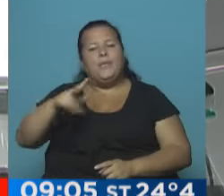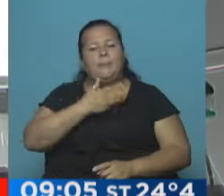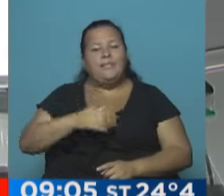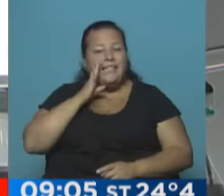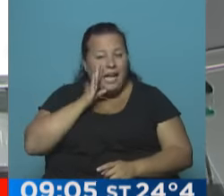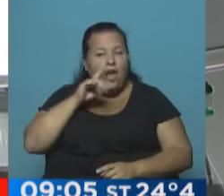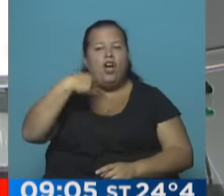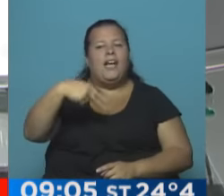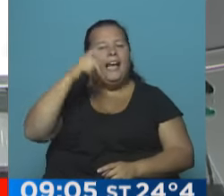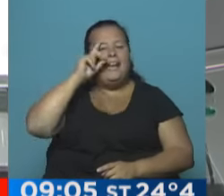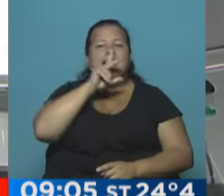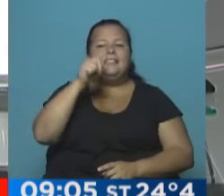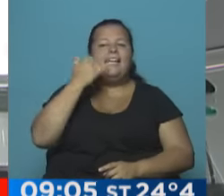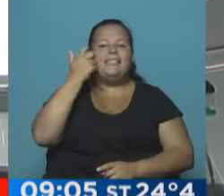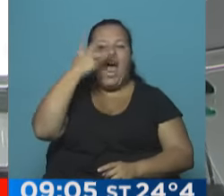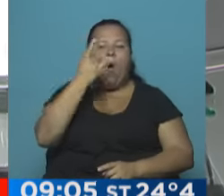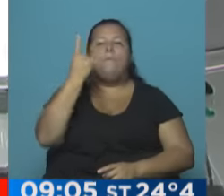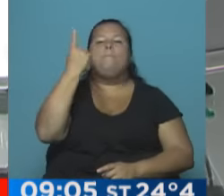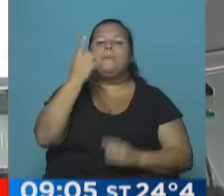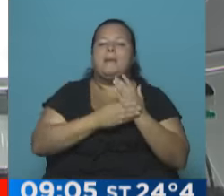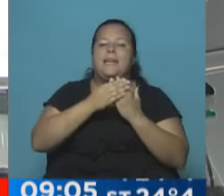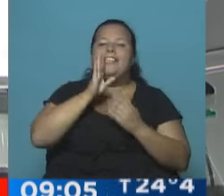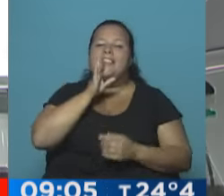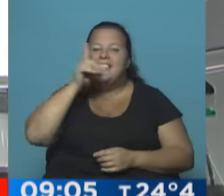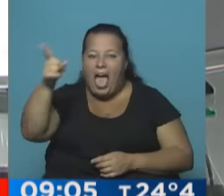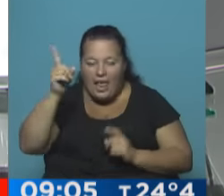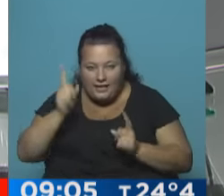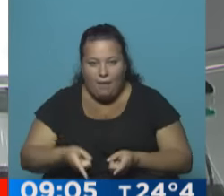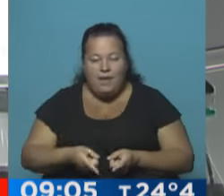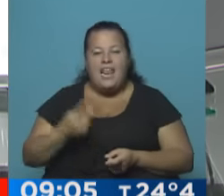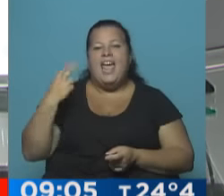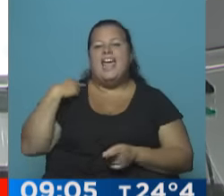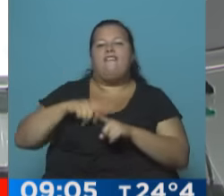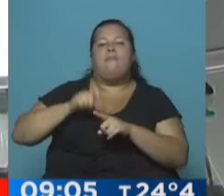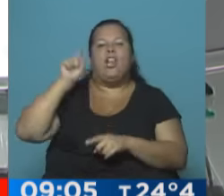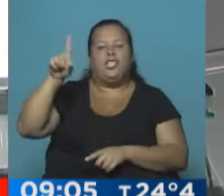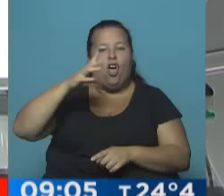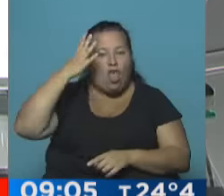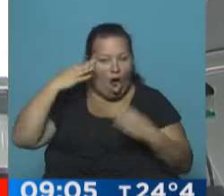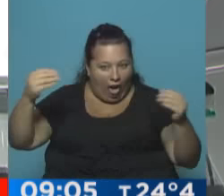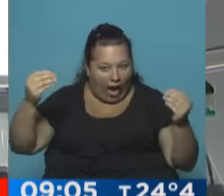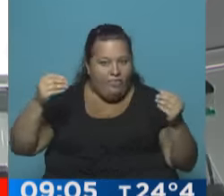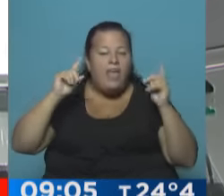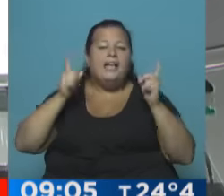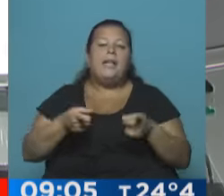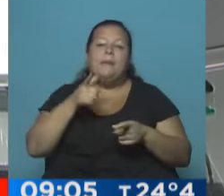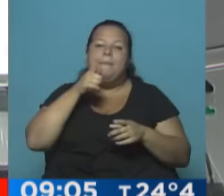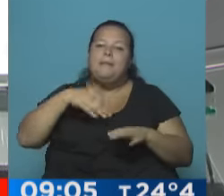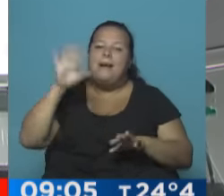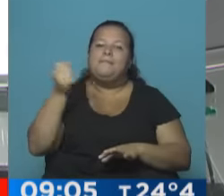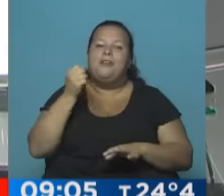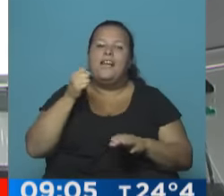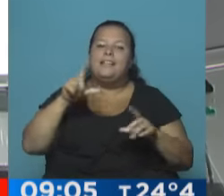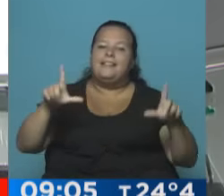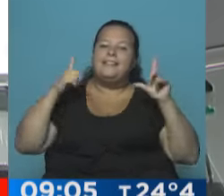nanasu también es en la jornada de hoy claro el Primer Ministro el jefe político de Holanda y quizás la nota en la